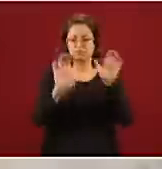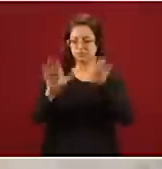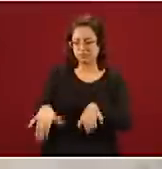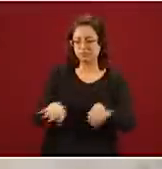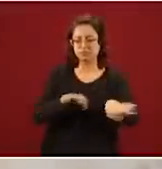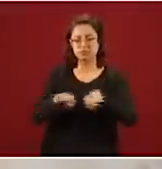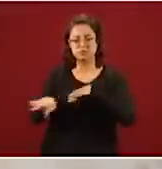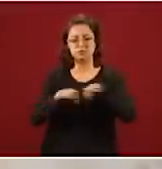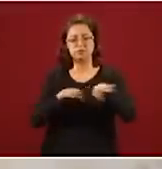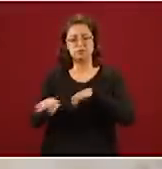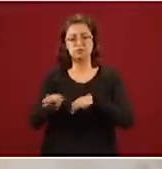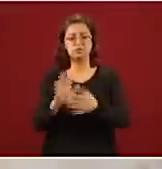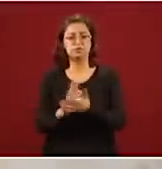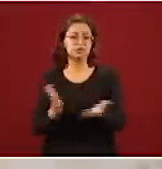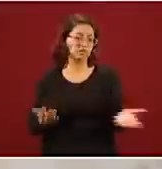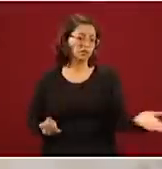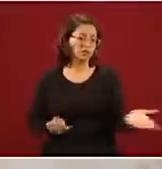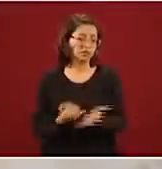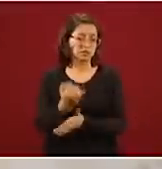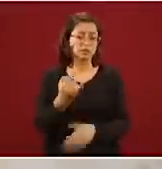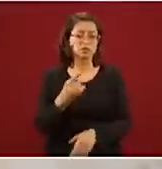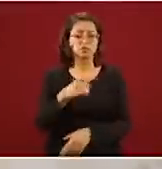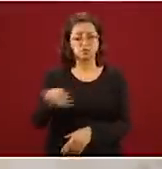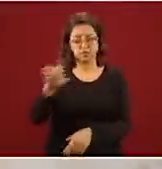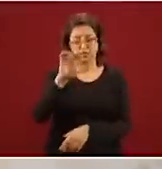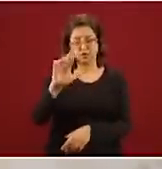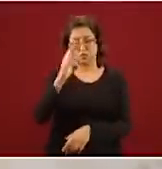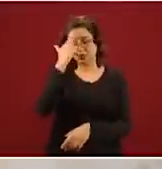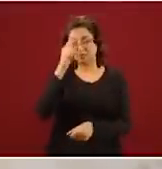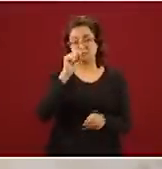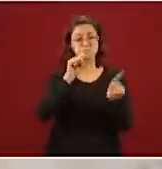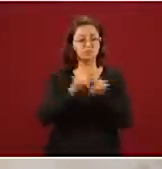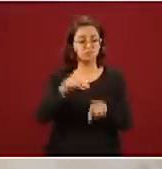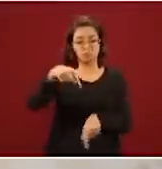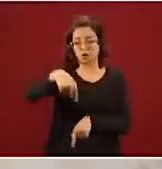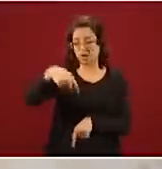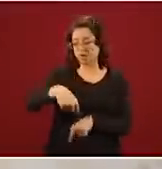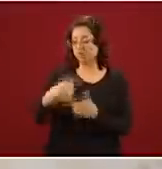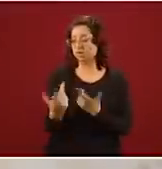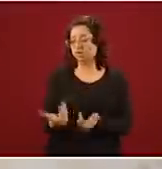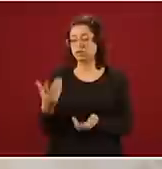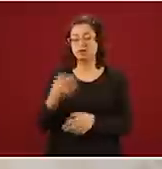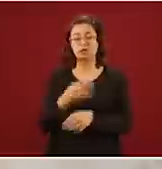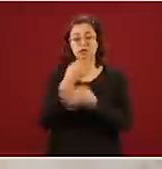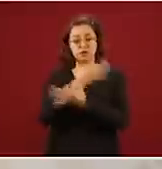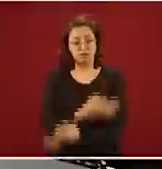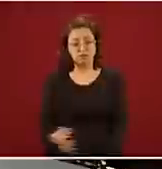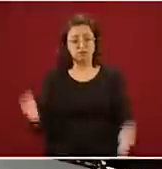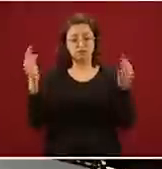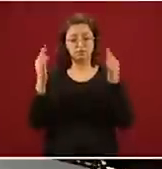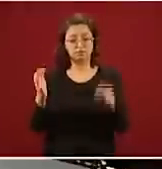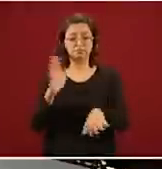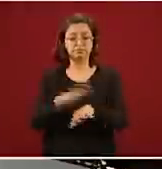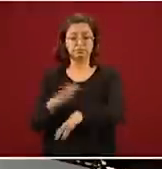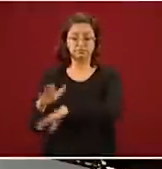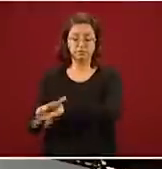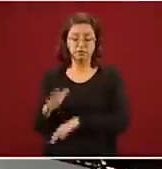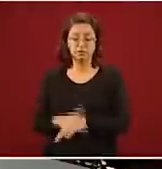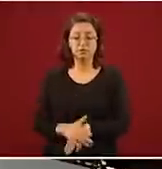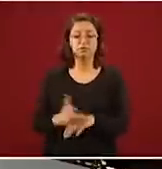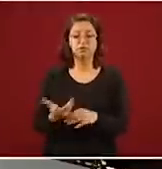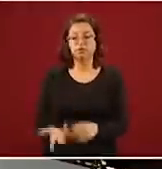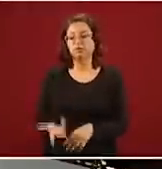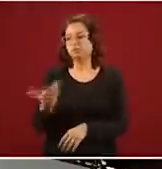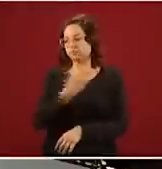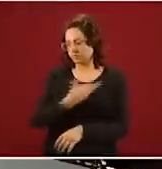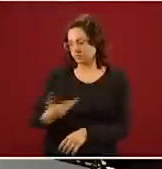disposición la hicimos, ustedes recordarán, aquí en una mañanera y la lanzamos con el señor presidente, que nos hizo el favor de otorgarnos el espacio